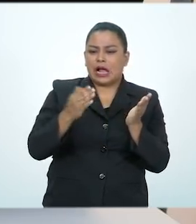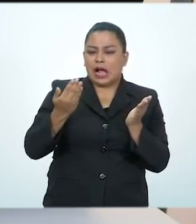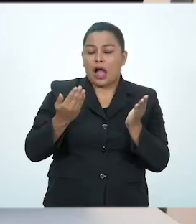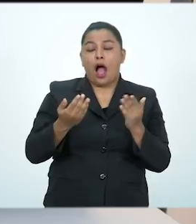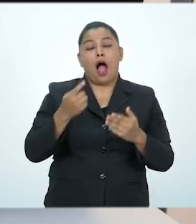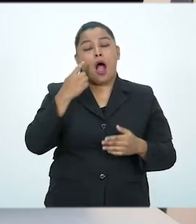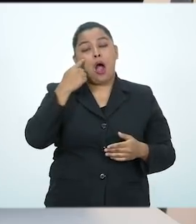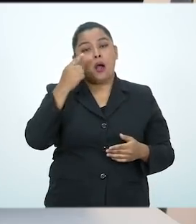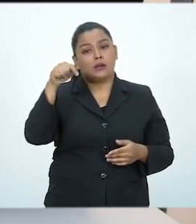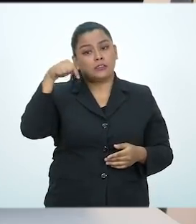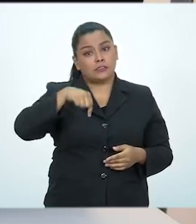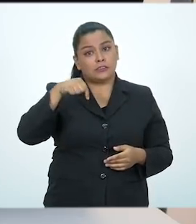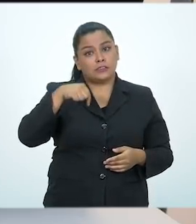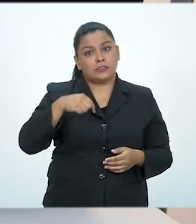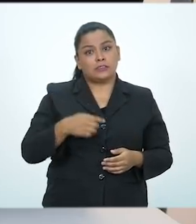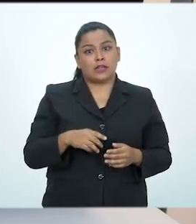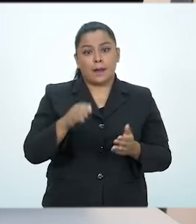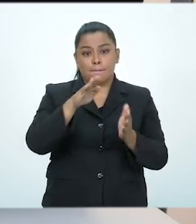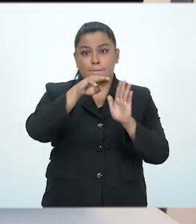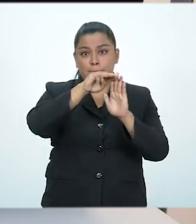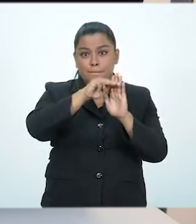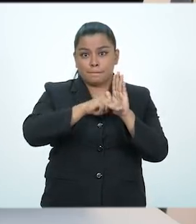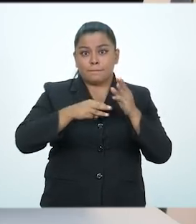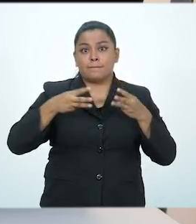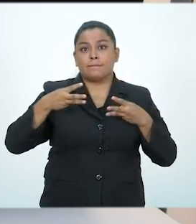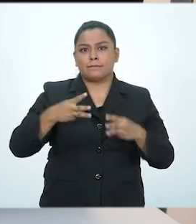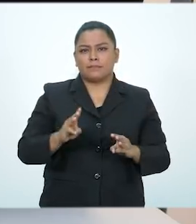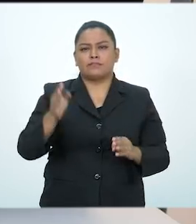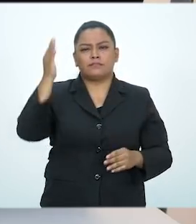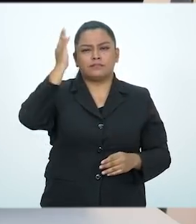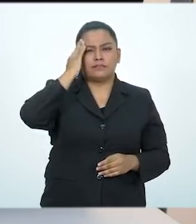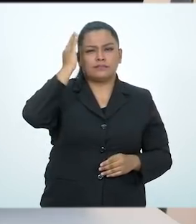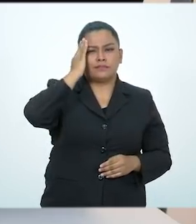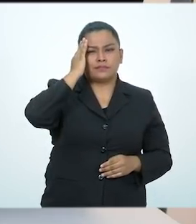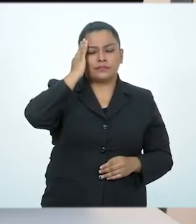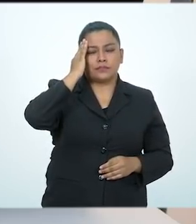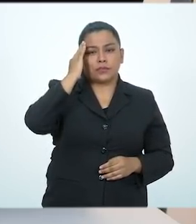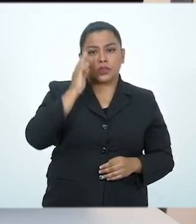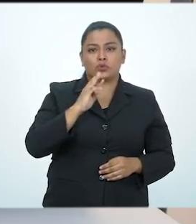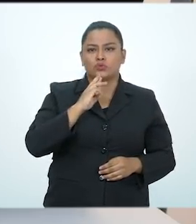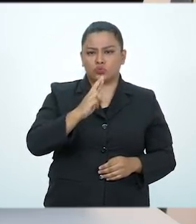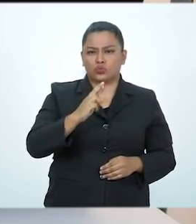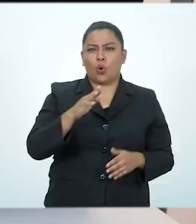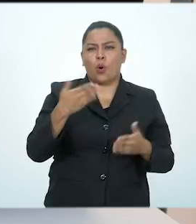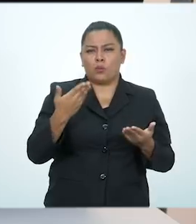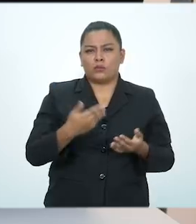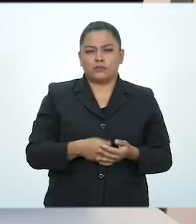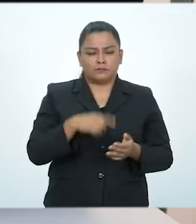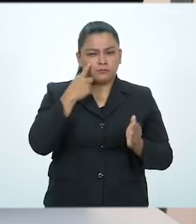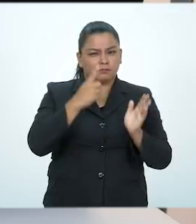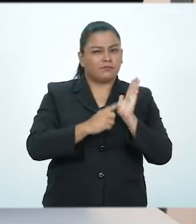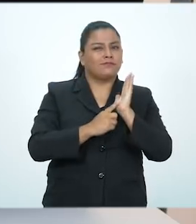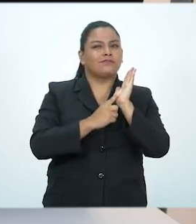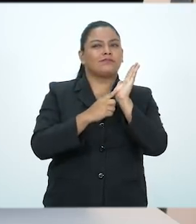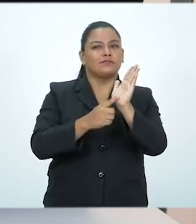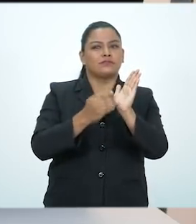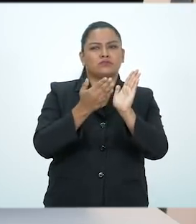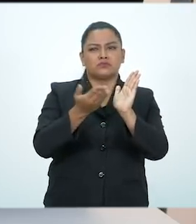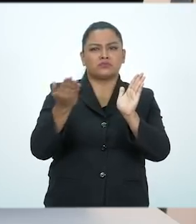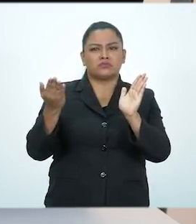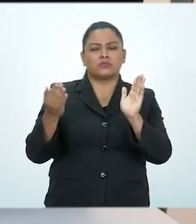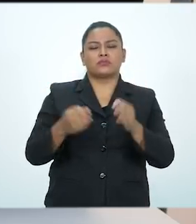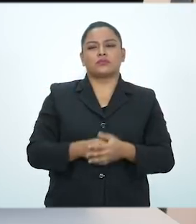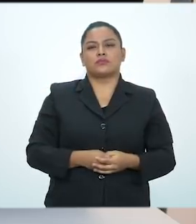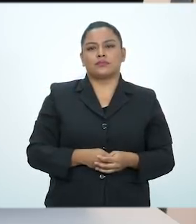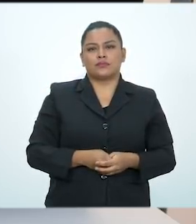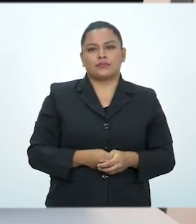Pues bien, en el siguiente apartado de su guía metodológica encontrará el solucionario. Veamos qué elementos